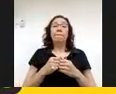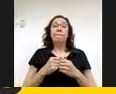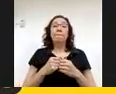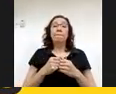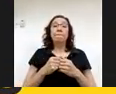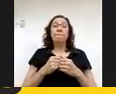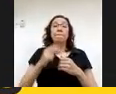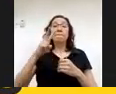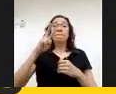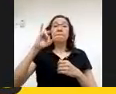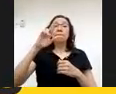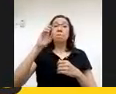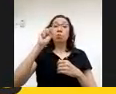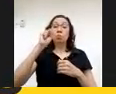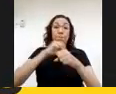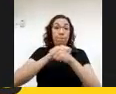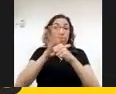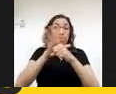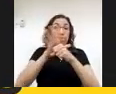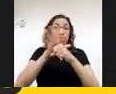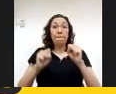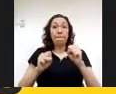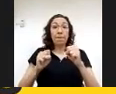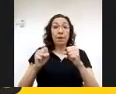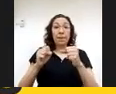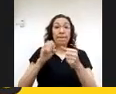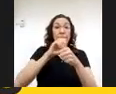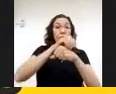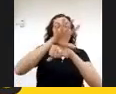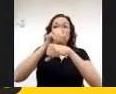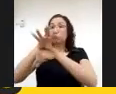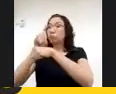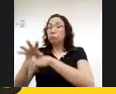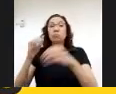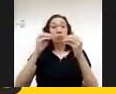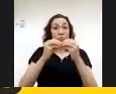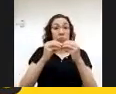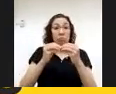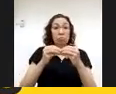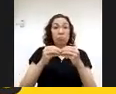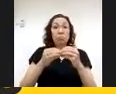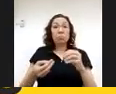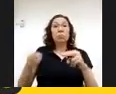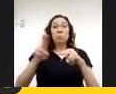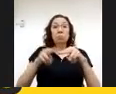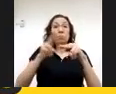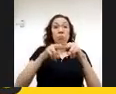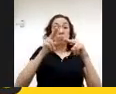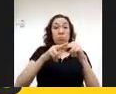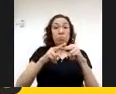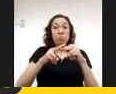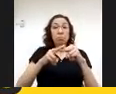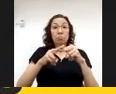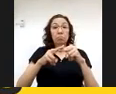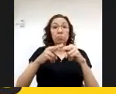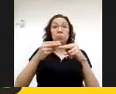el virus puede circular mucho más y aumentar la carga en la vía respiratoria